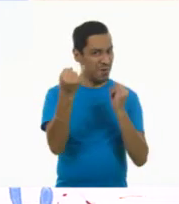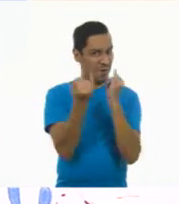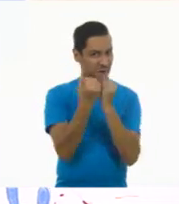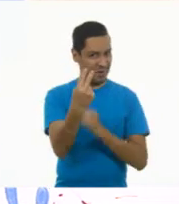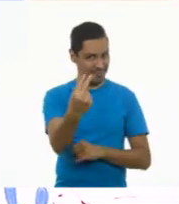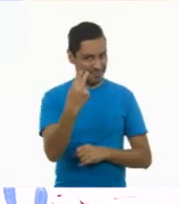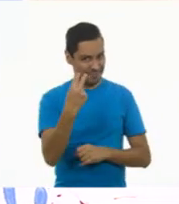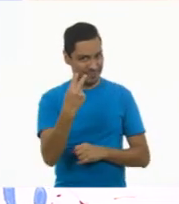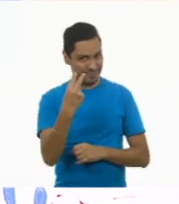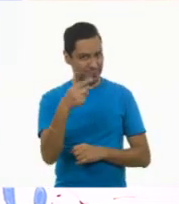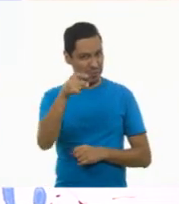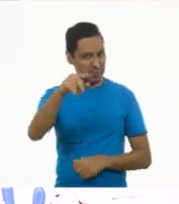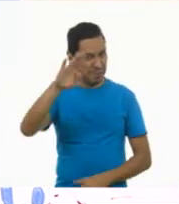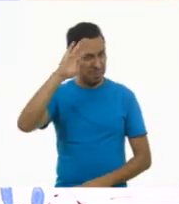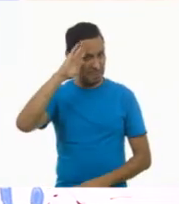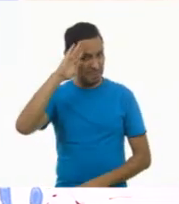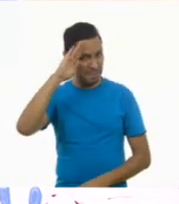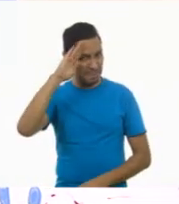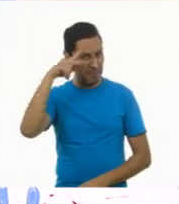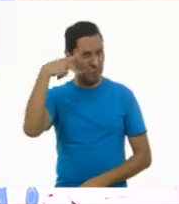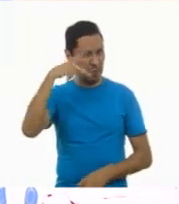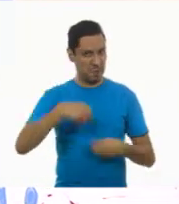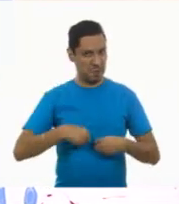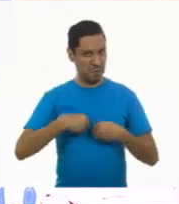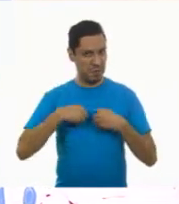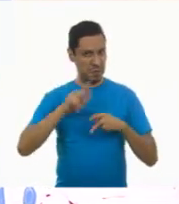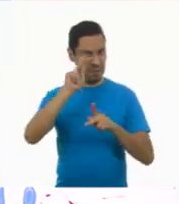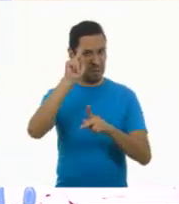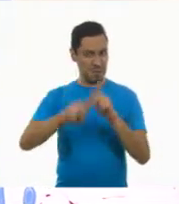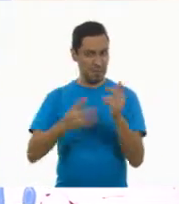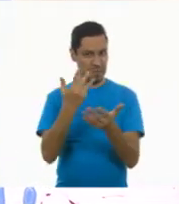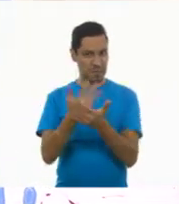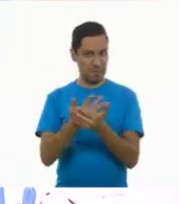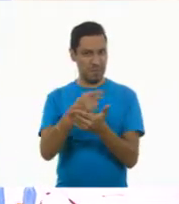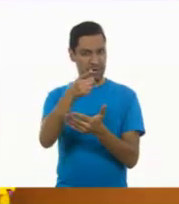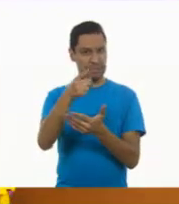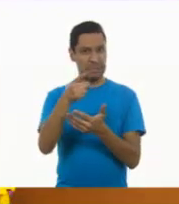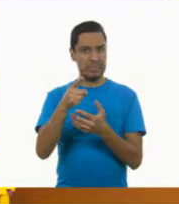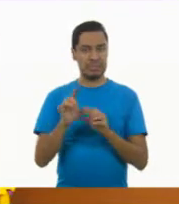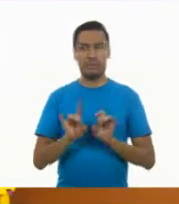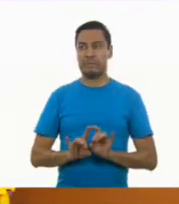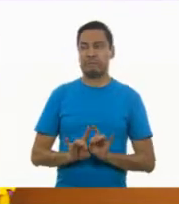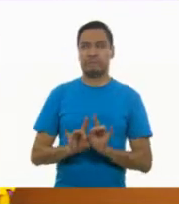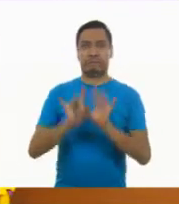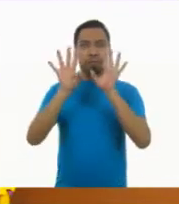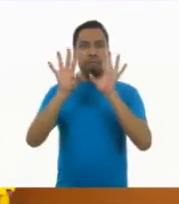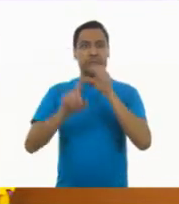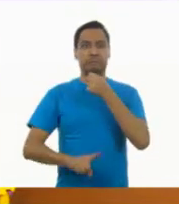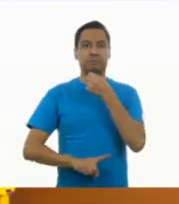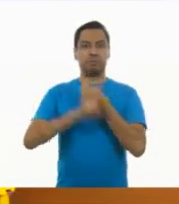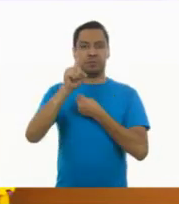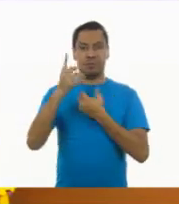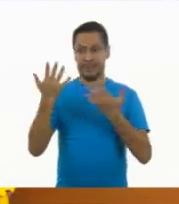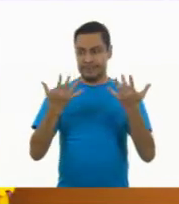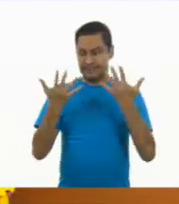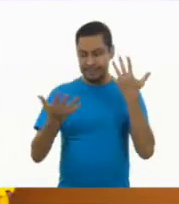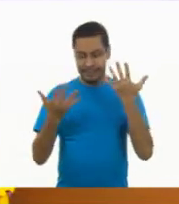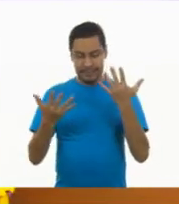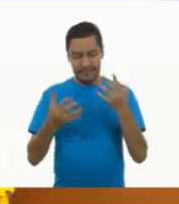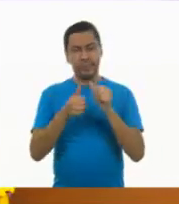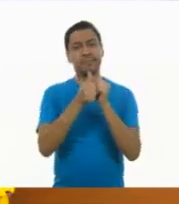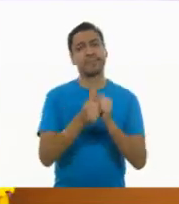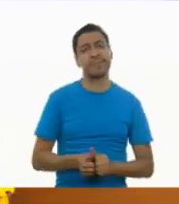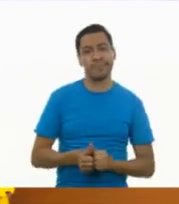piensen en un momento de su vida en el que se sintieron en un dilema Por ejemplo, elegir entre quedarse